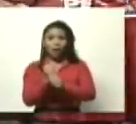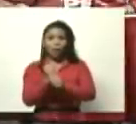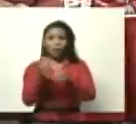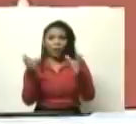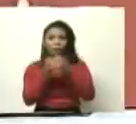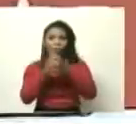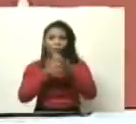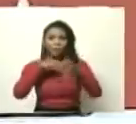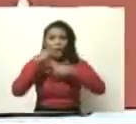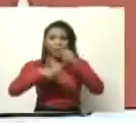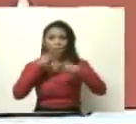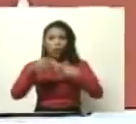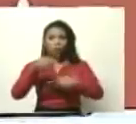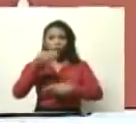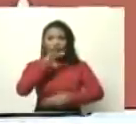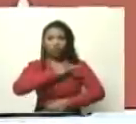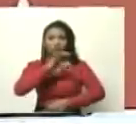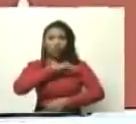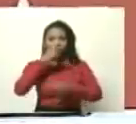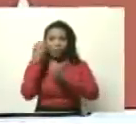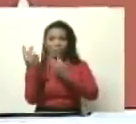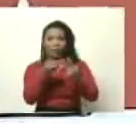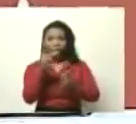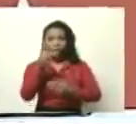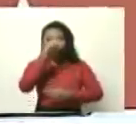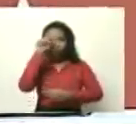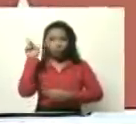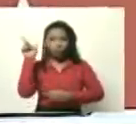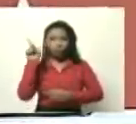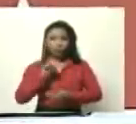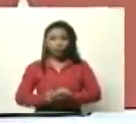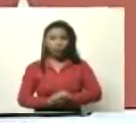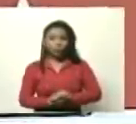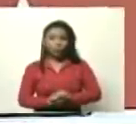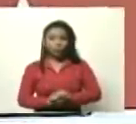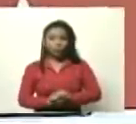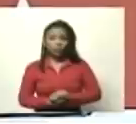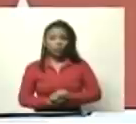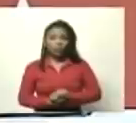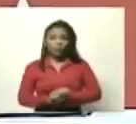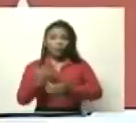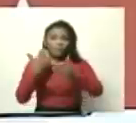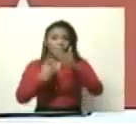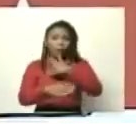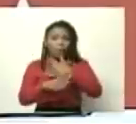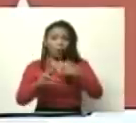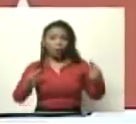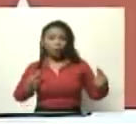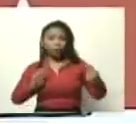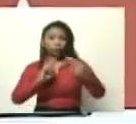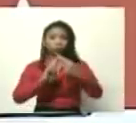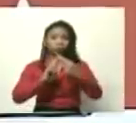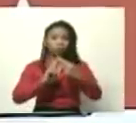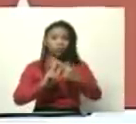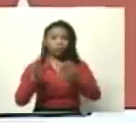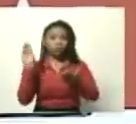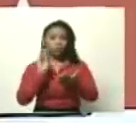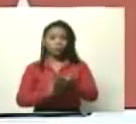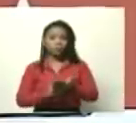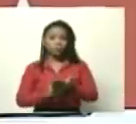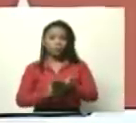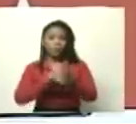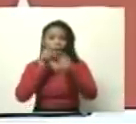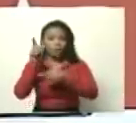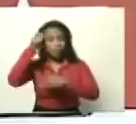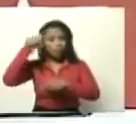Partido Socialista y bienvenidas del Partido Socialista Unido de Venezuela. Vamos a encontrarnos y reencontrarnos con